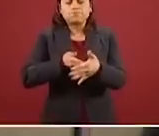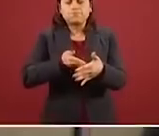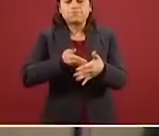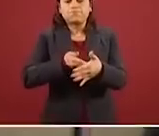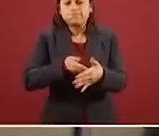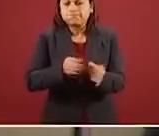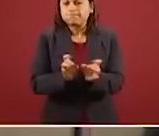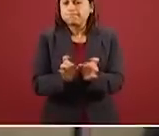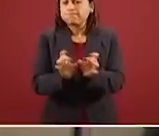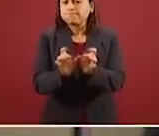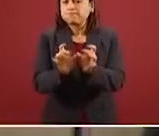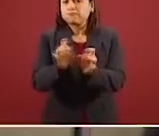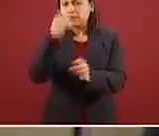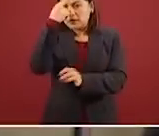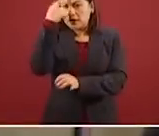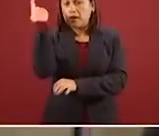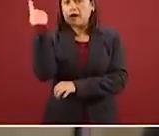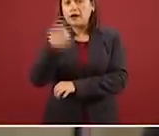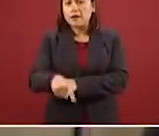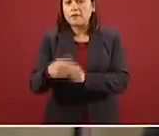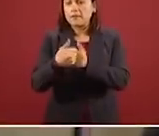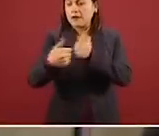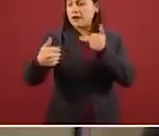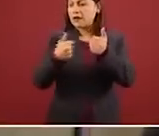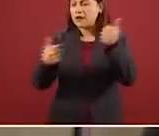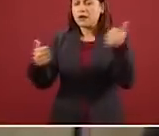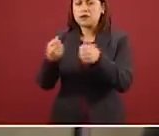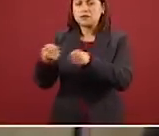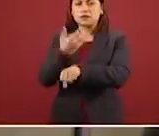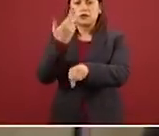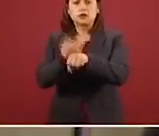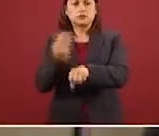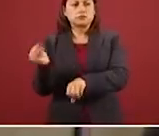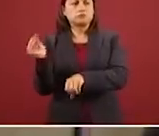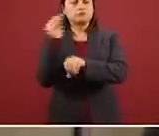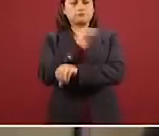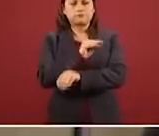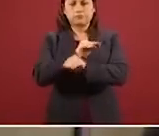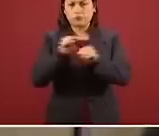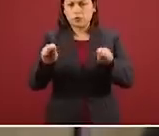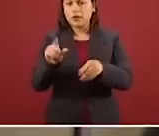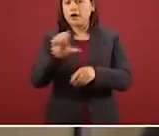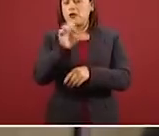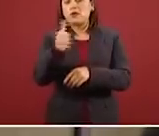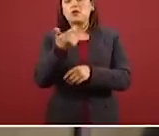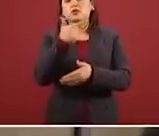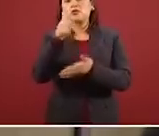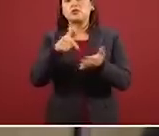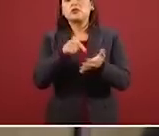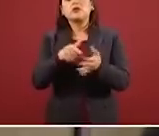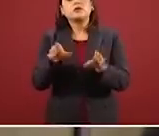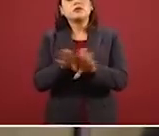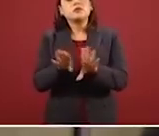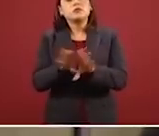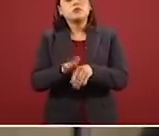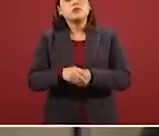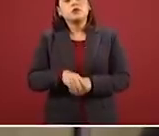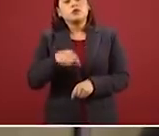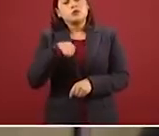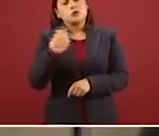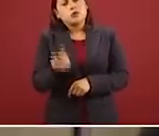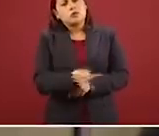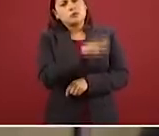para darse la descentralización de las secretarías? ¿Y para cuándo considera usted que van a estar